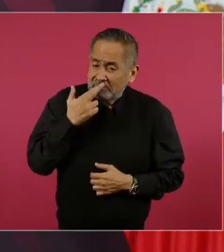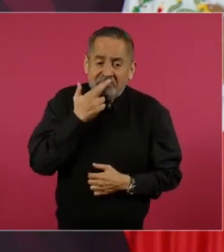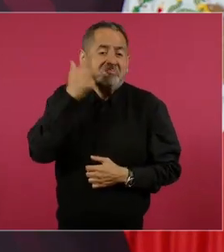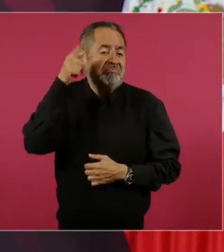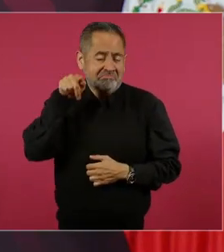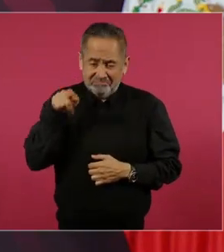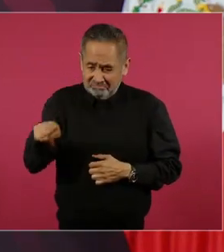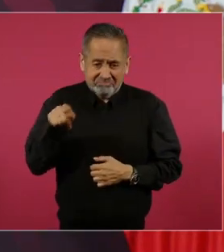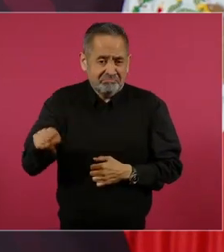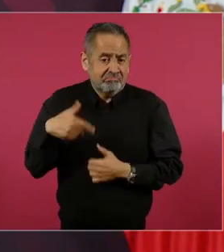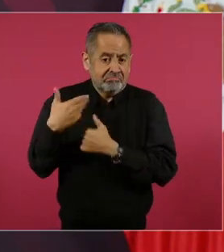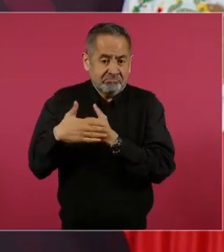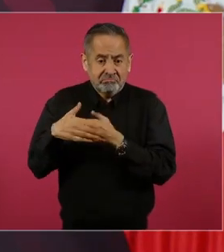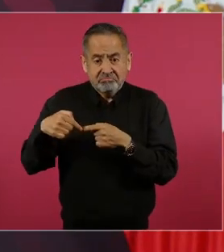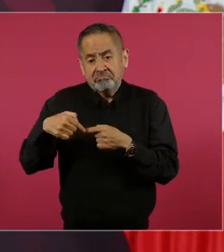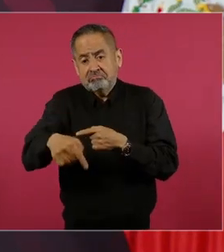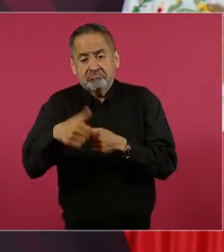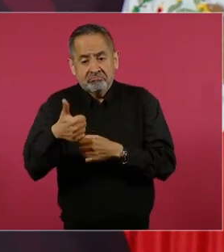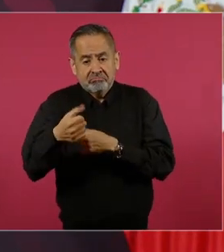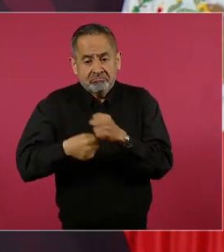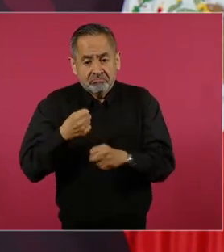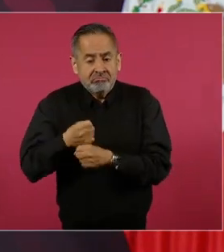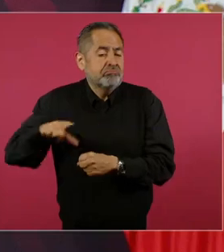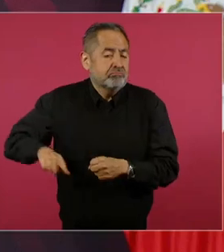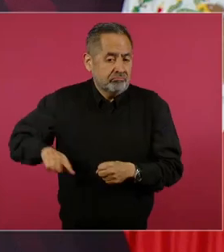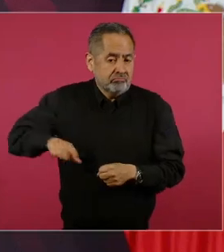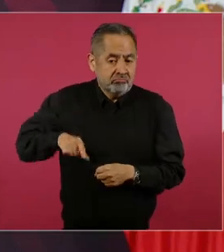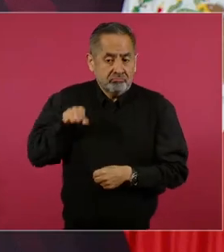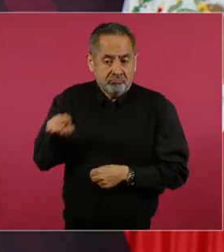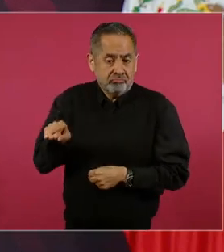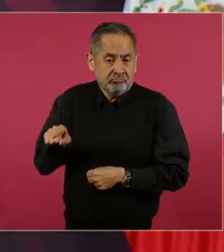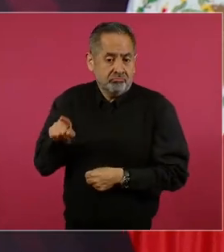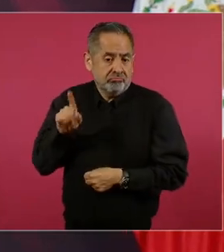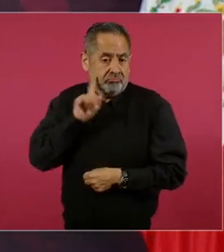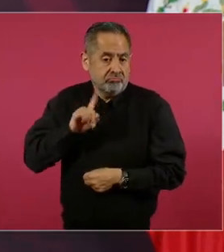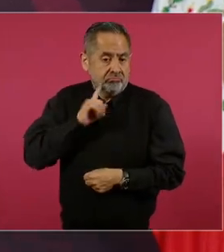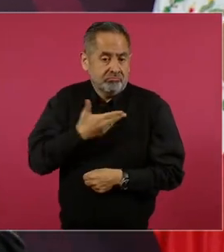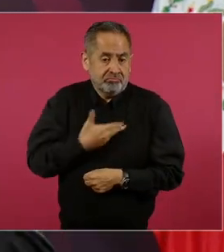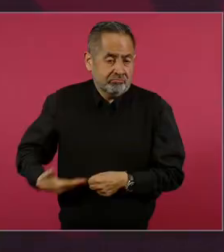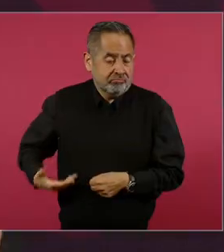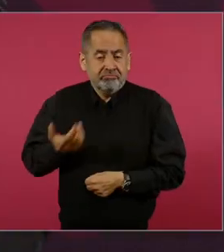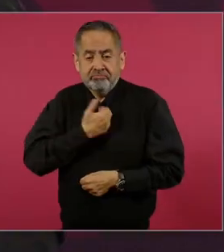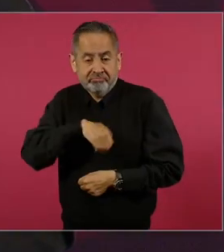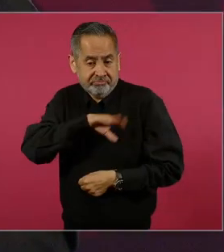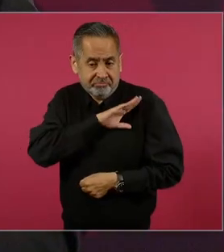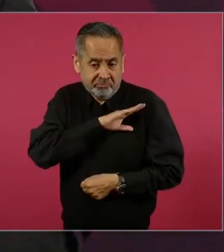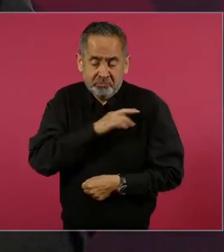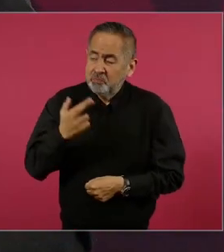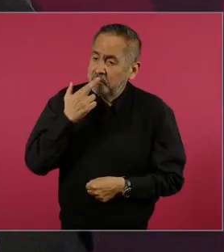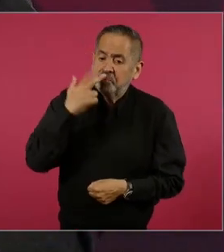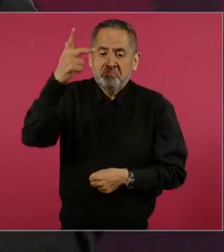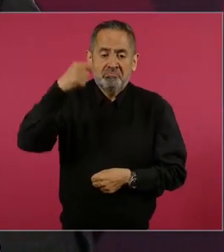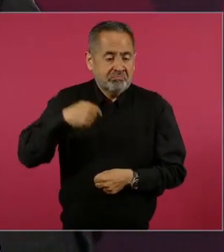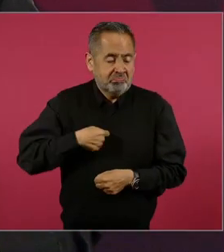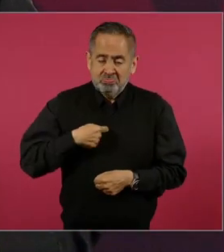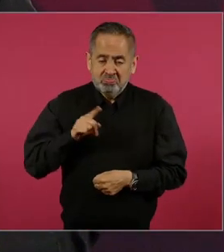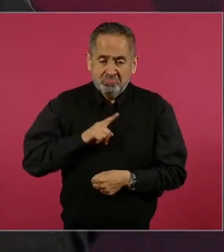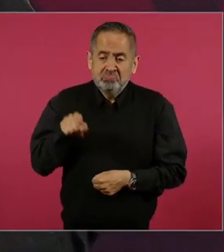gobierno de la presidenta Claudia Sheinbaum que el nuestro,